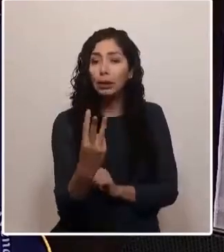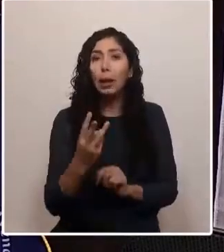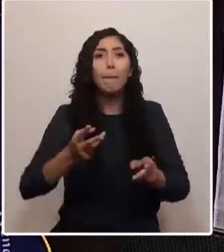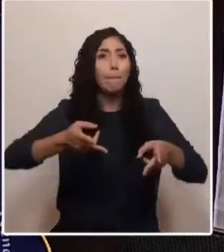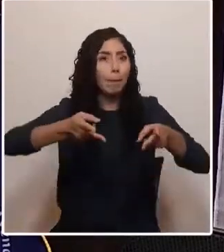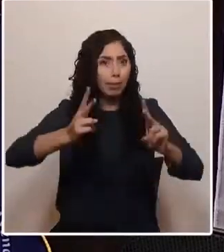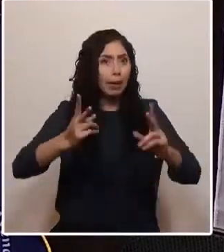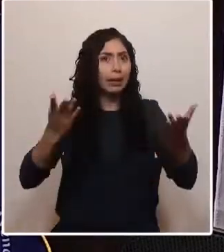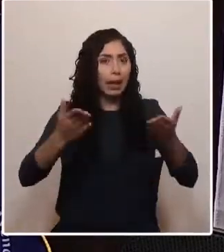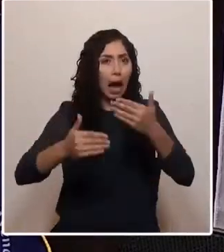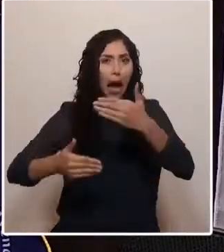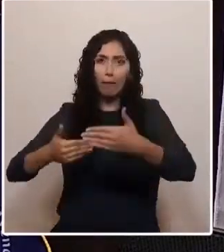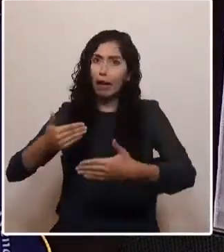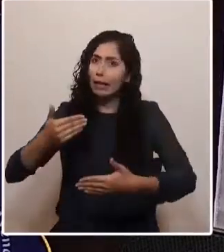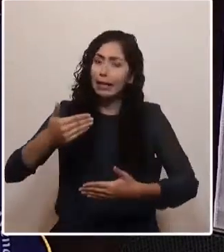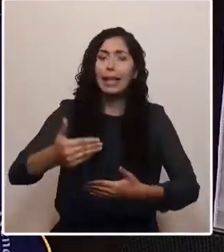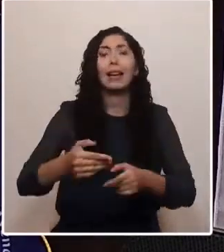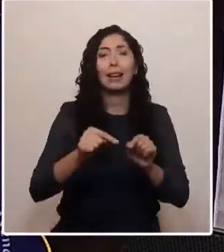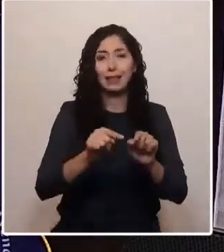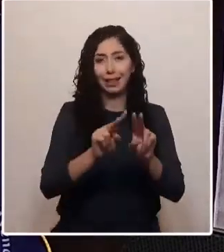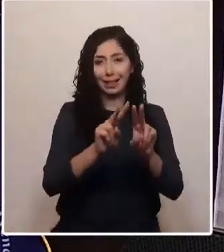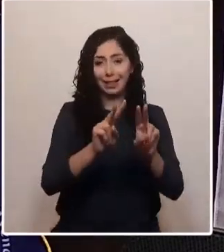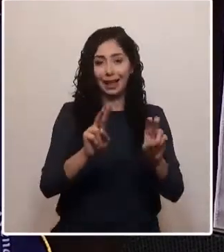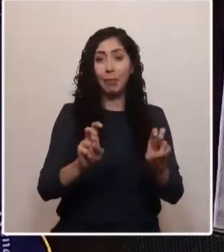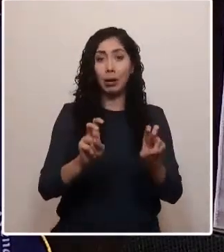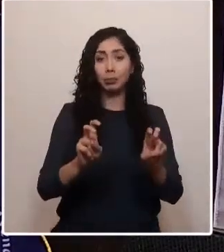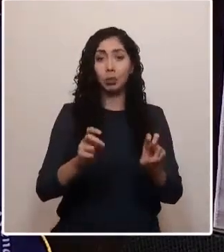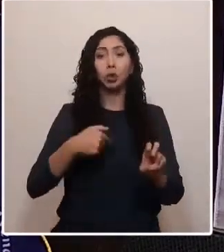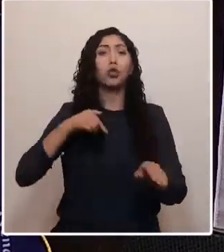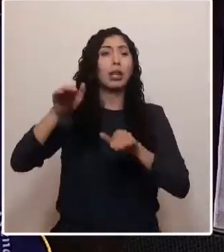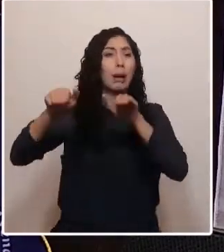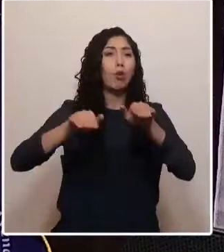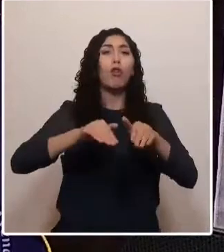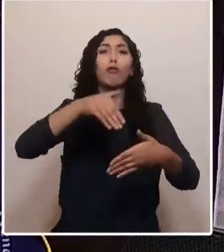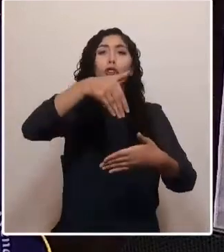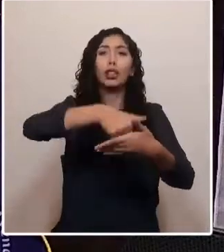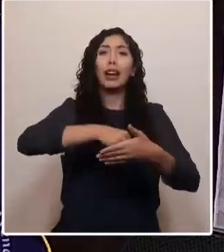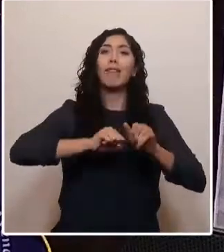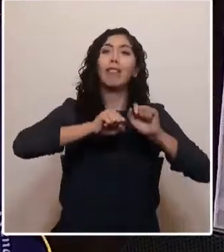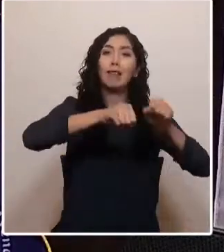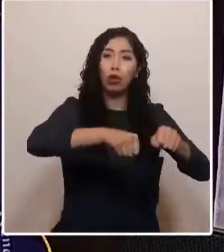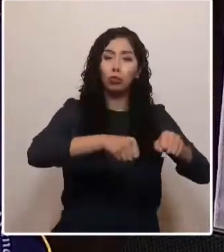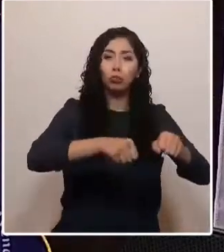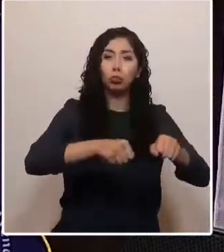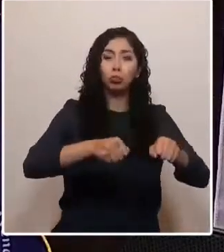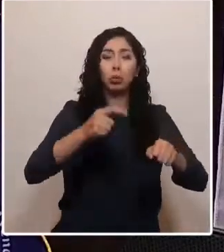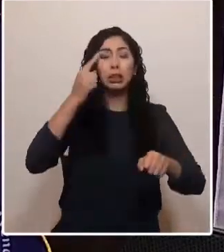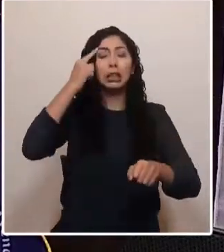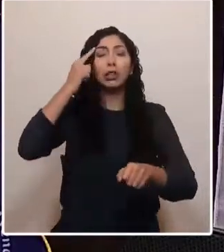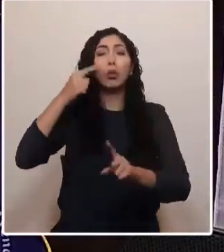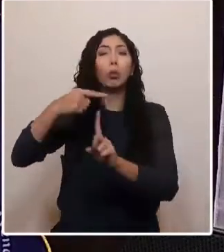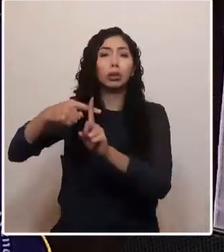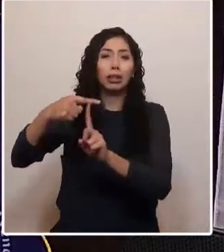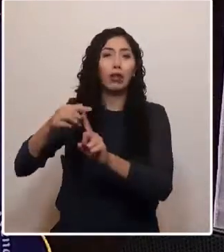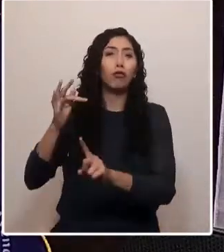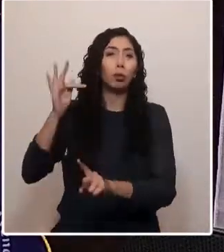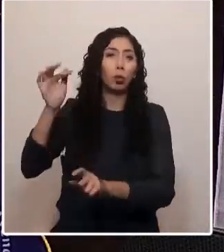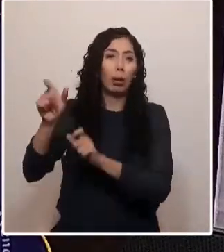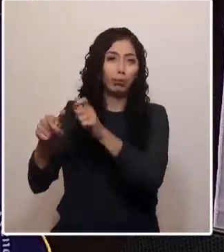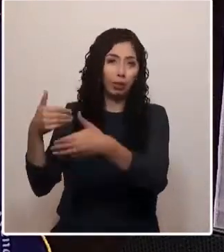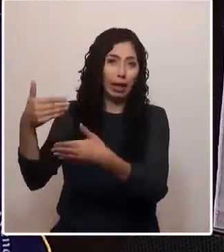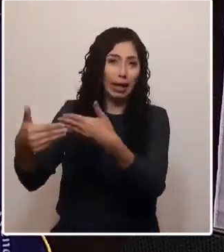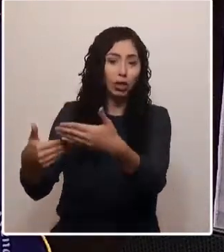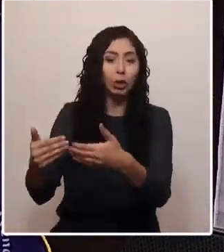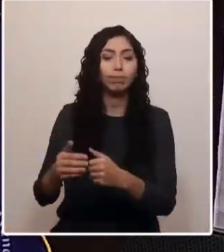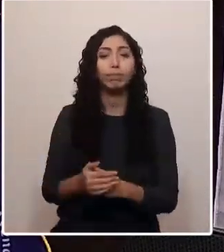salto cuantitativo en la materia. Llamo a votar a favor en pro de las futuras generaciones. Daré un ejemplo concreto. Ayer fue aprobado